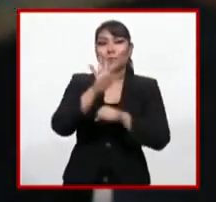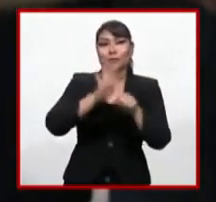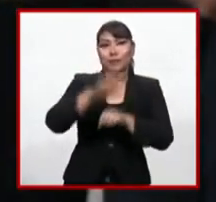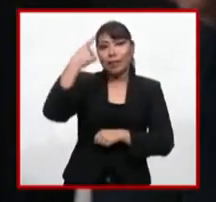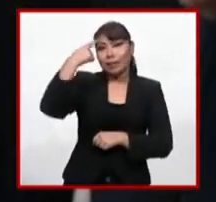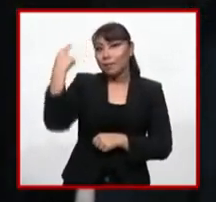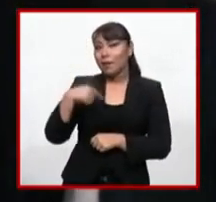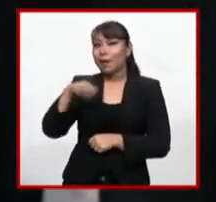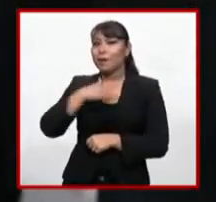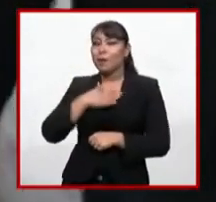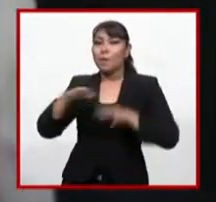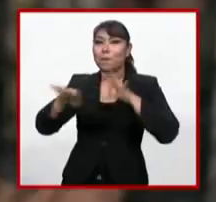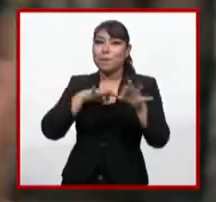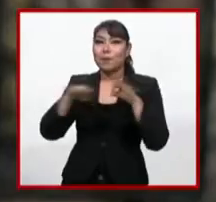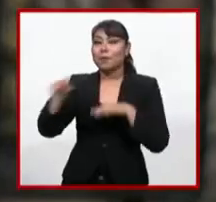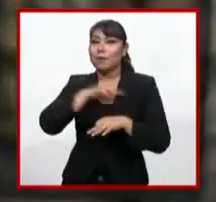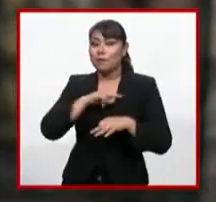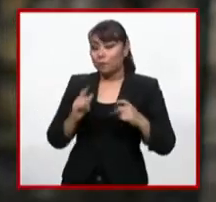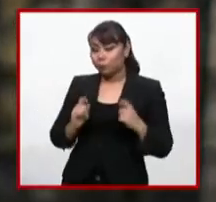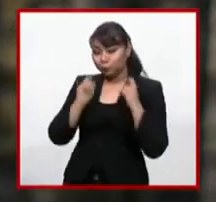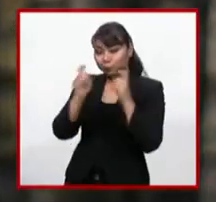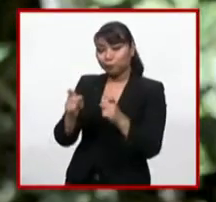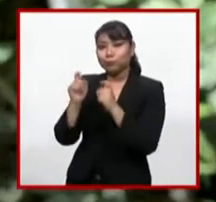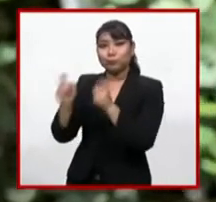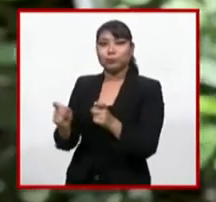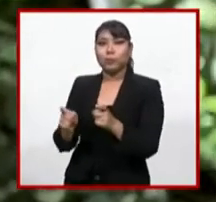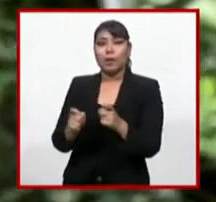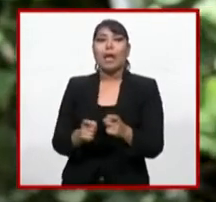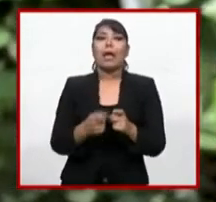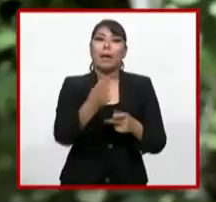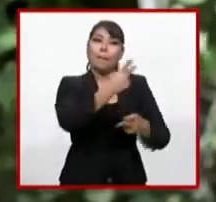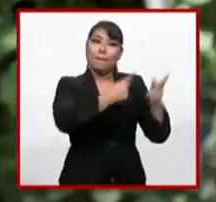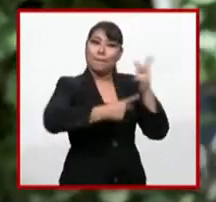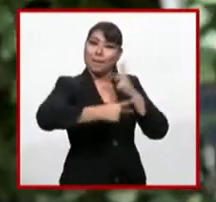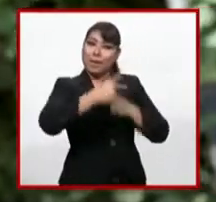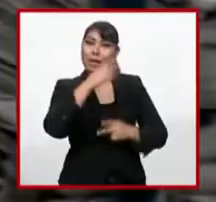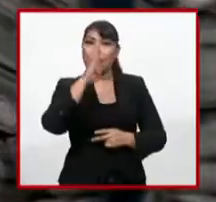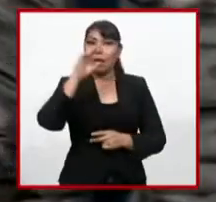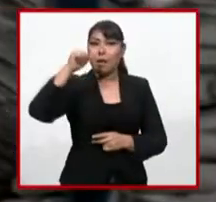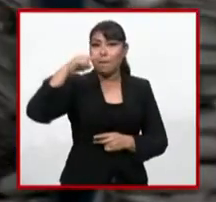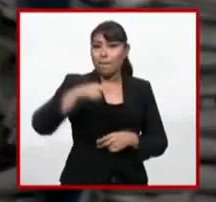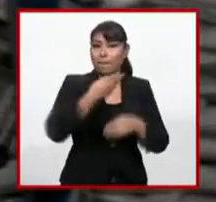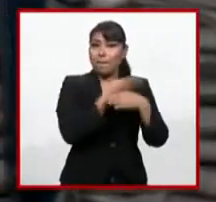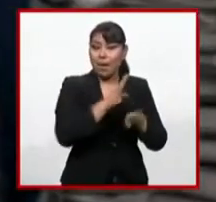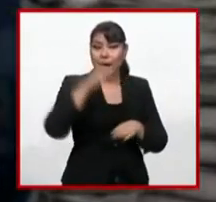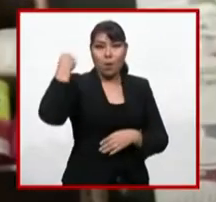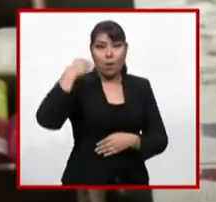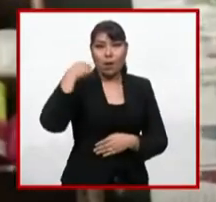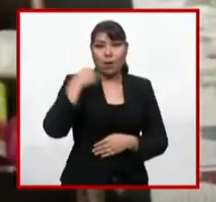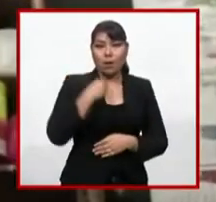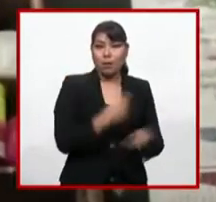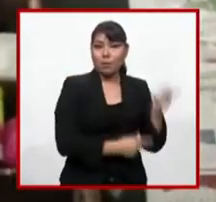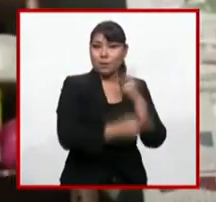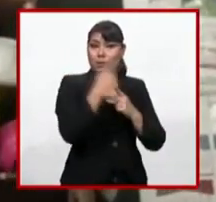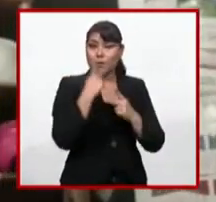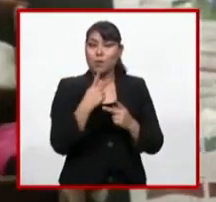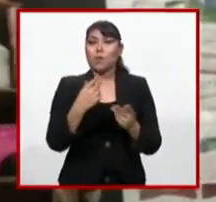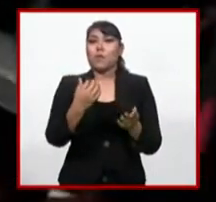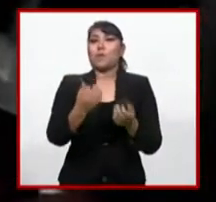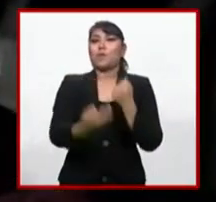con mis compromisos de mis acreedores. Este crédito de Ban Oaxaca fue un parteaguas para el crecimiento de mi empresa.